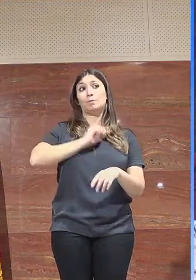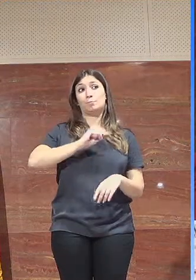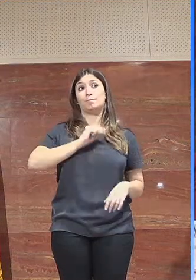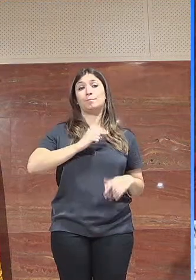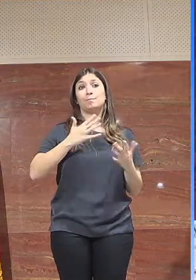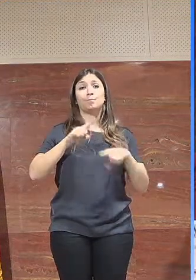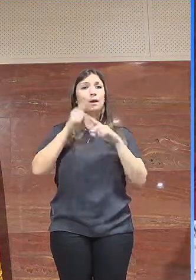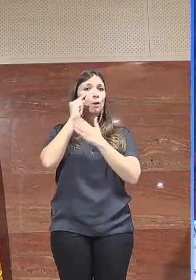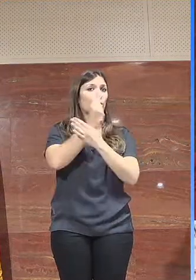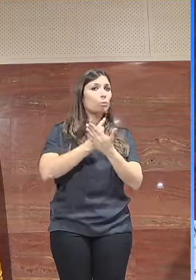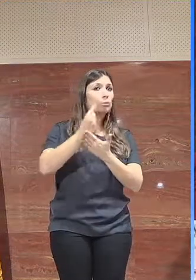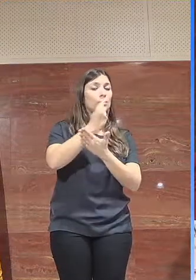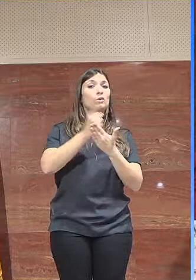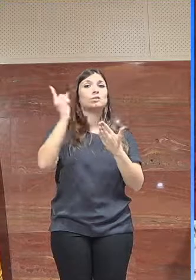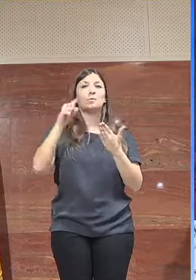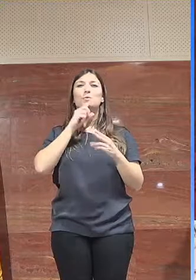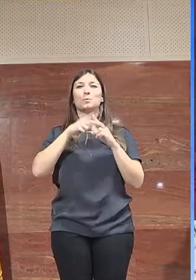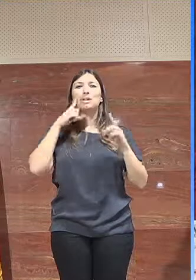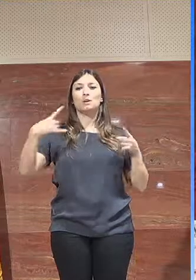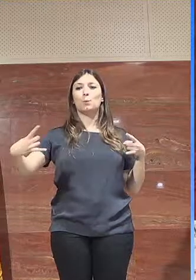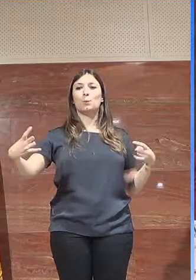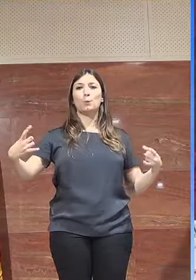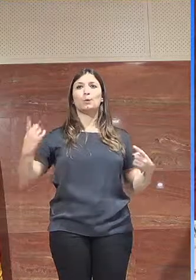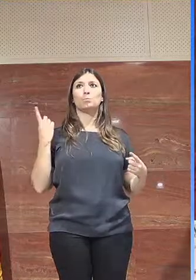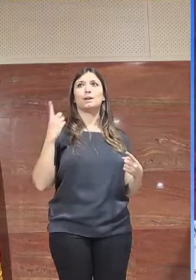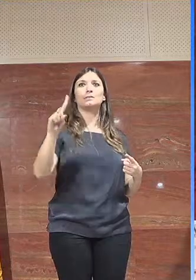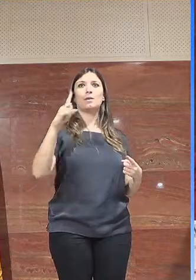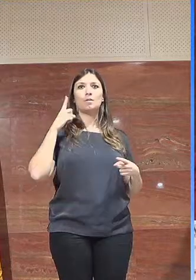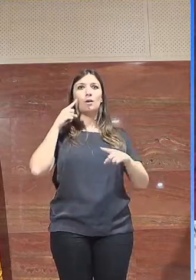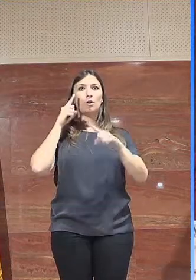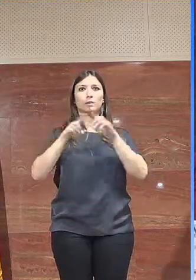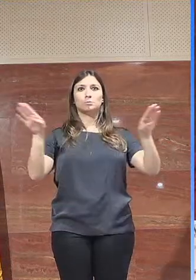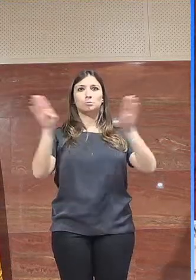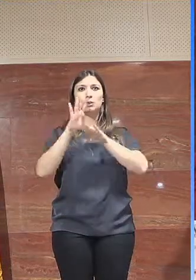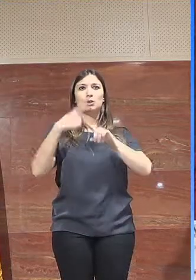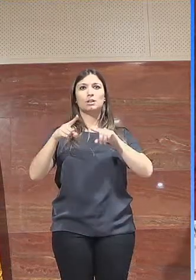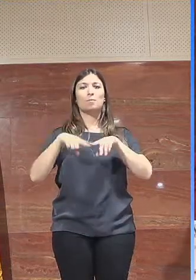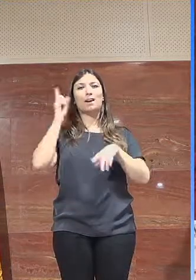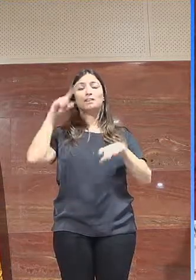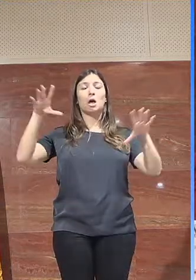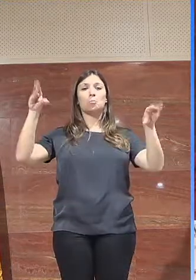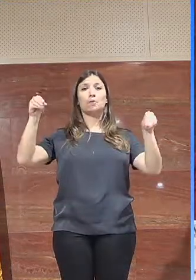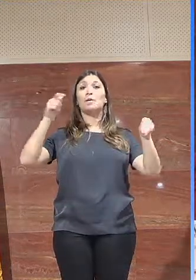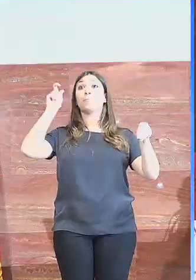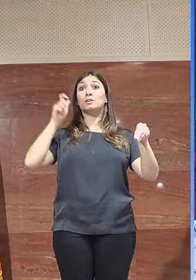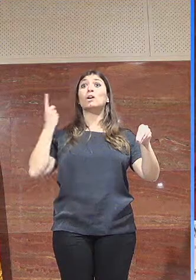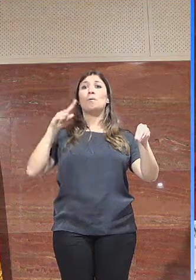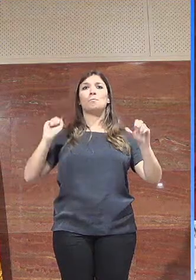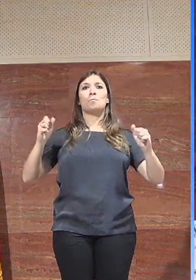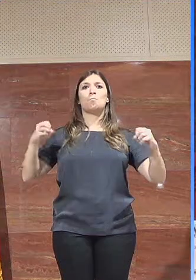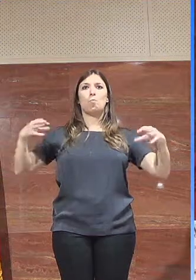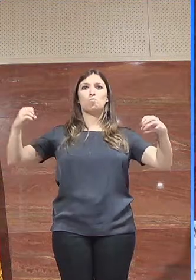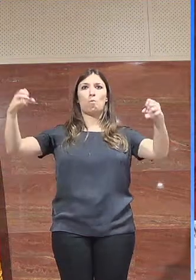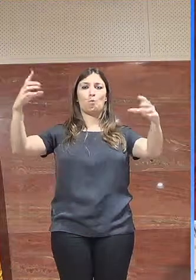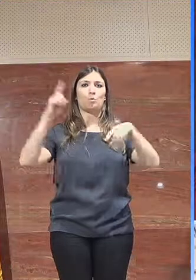de diseñarlos, y sobre todo los detectores de presencia a la hora de que se vayan produciendo los sucesivos encendidos, ¿no? También muestran una especial preocupación en la